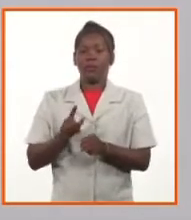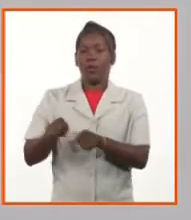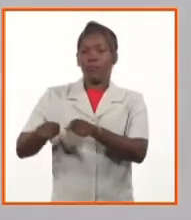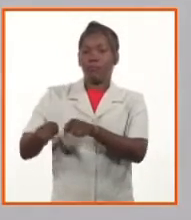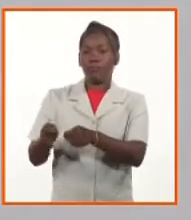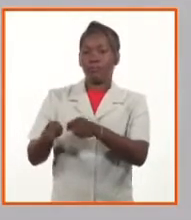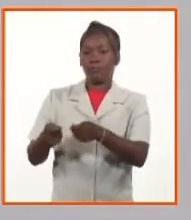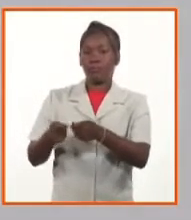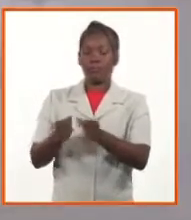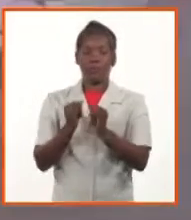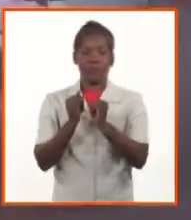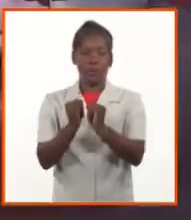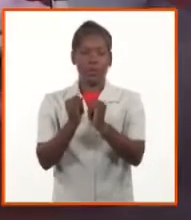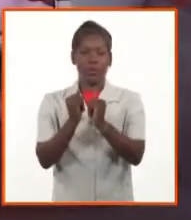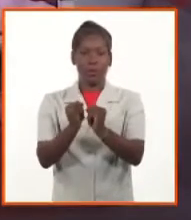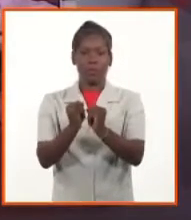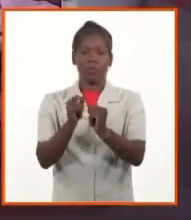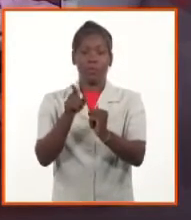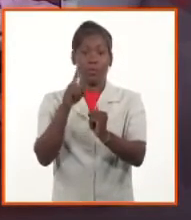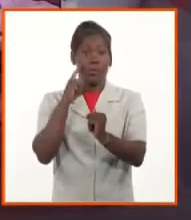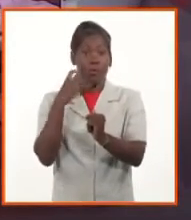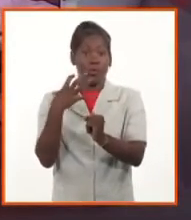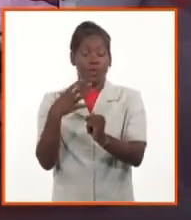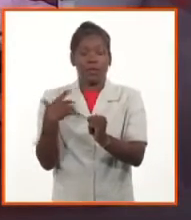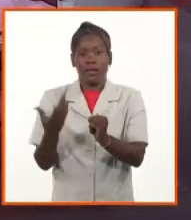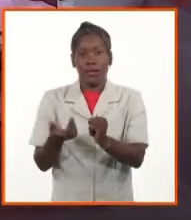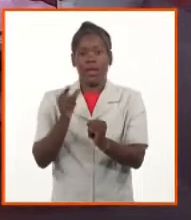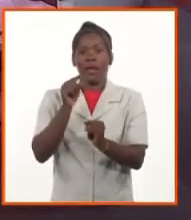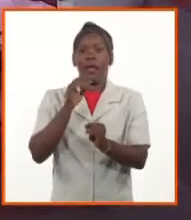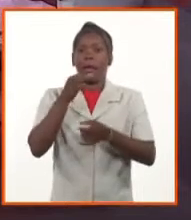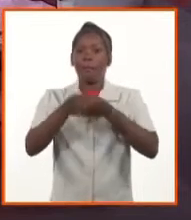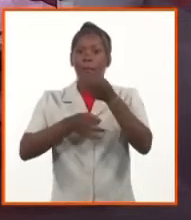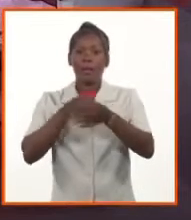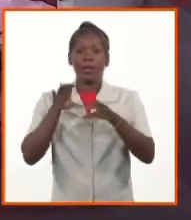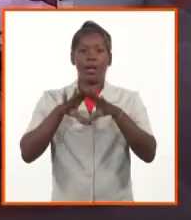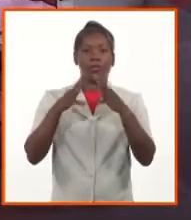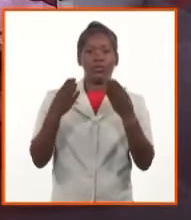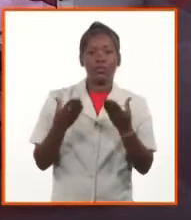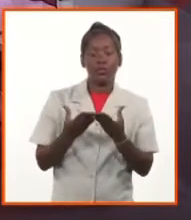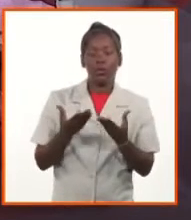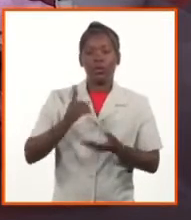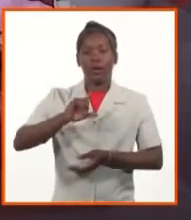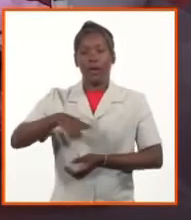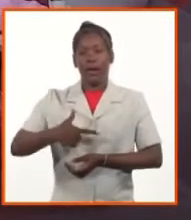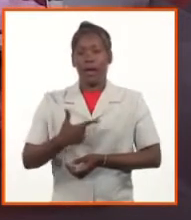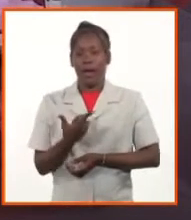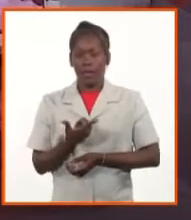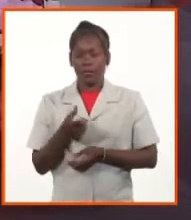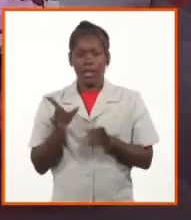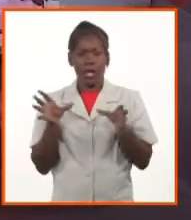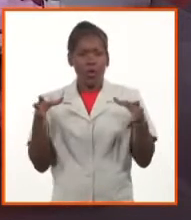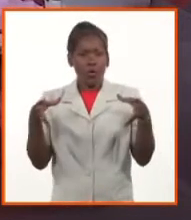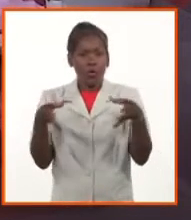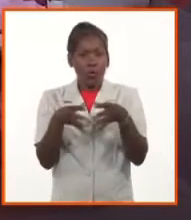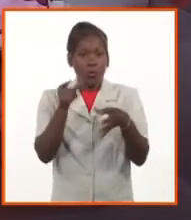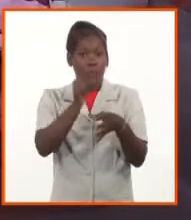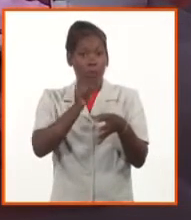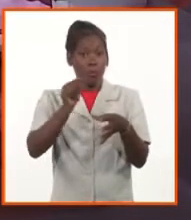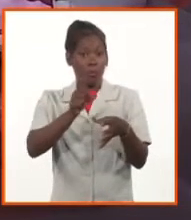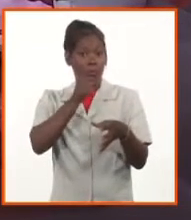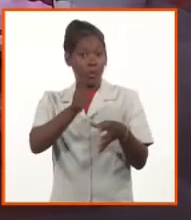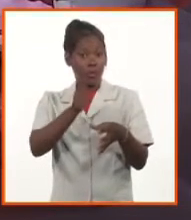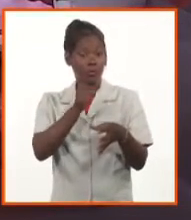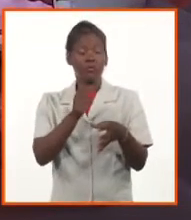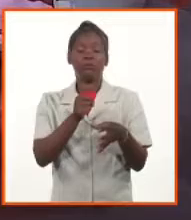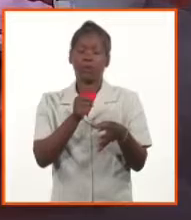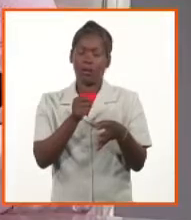bimensual. Y es un boletín que tiene un equipo de redacción pequeñito, pero muy eficiente,